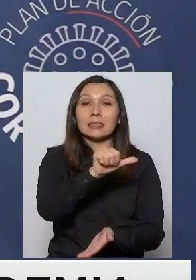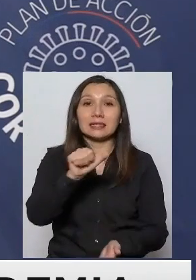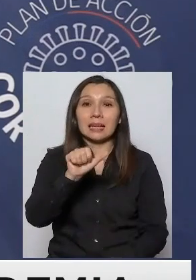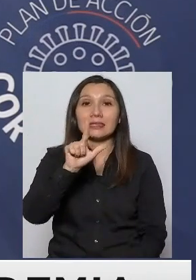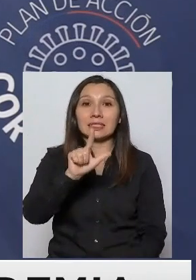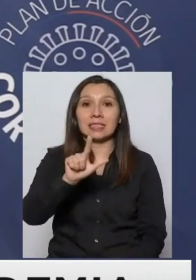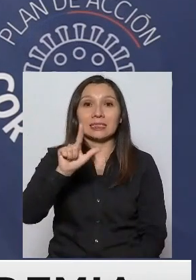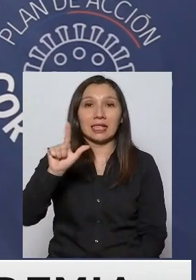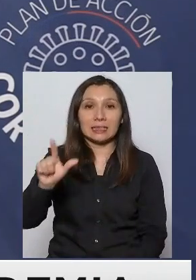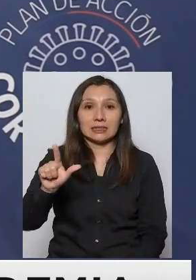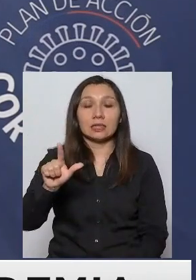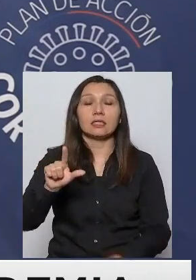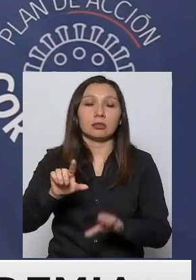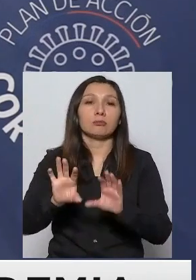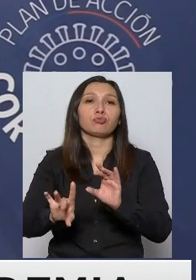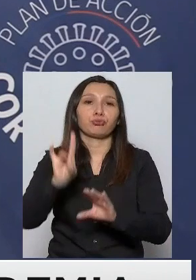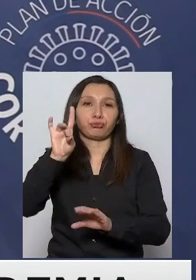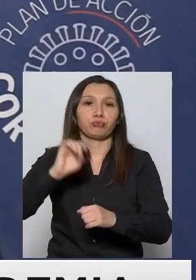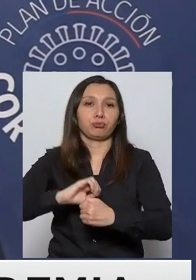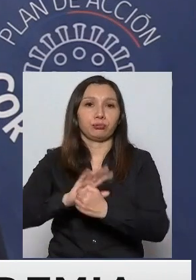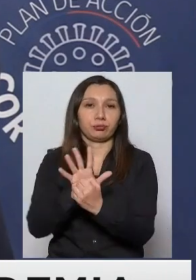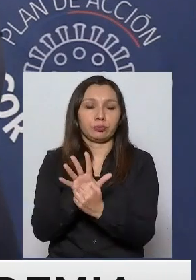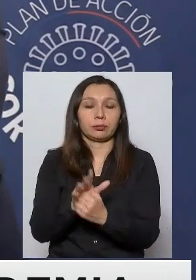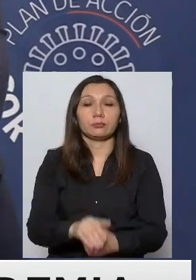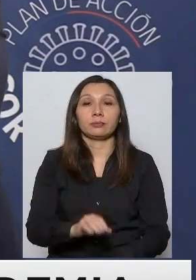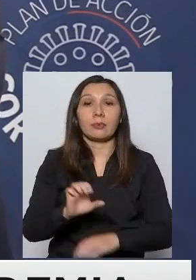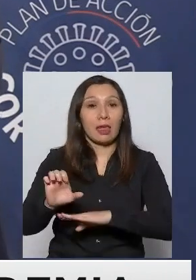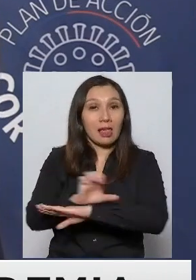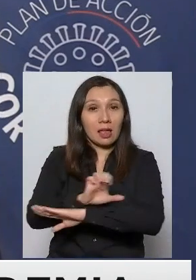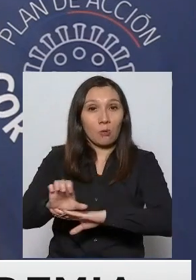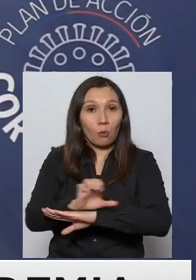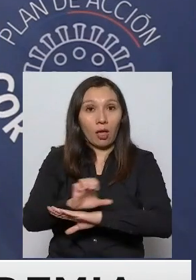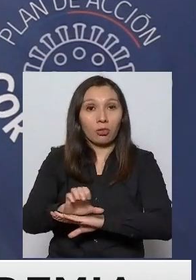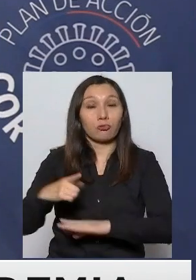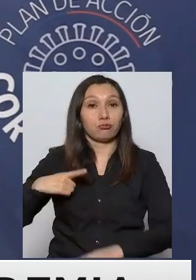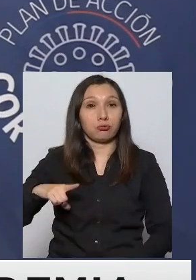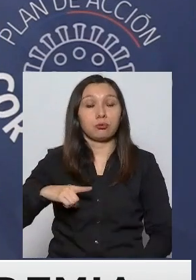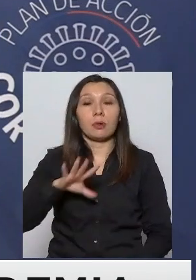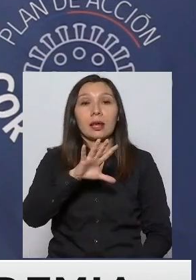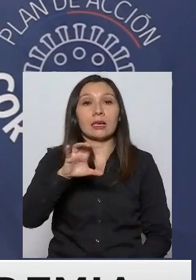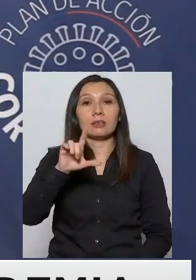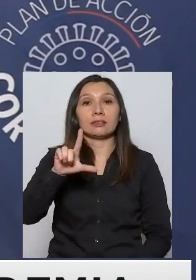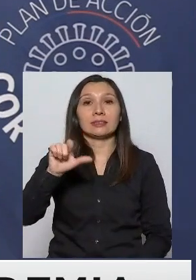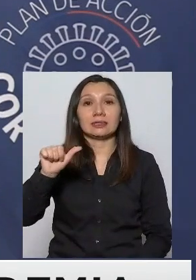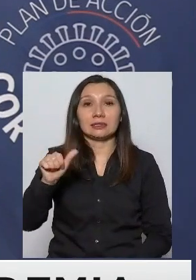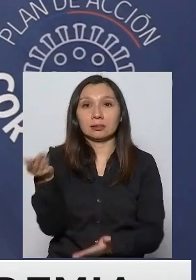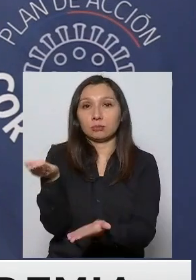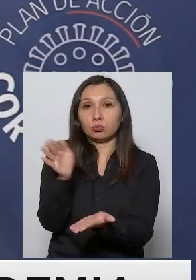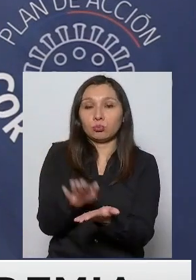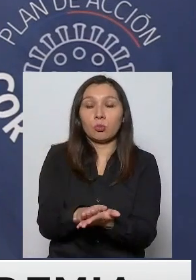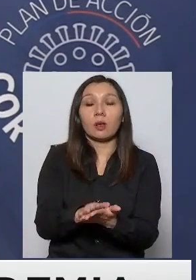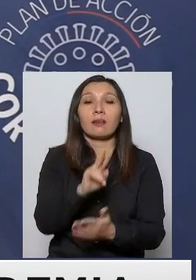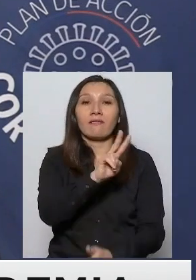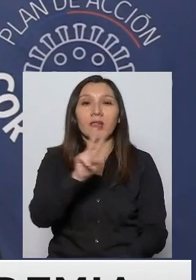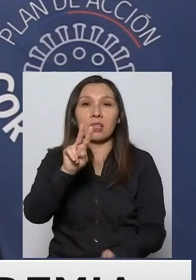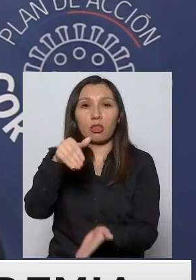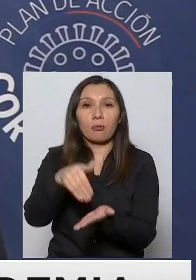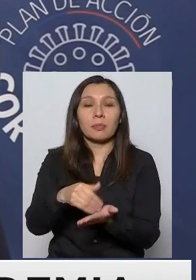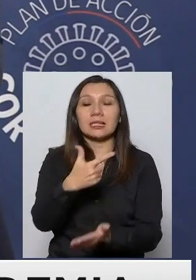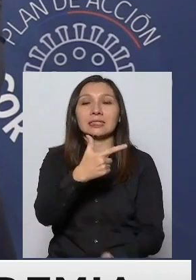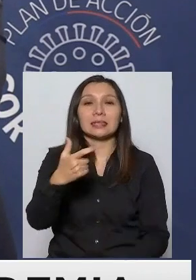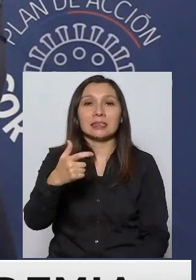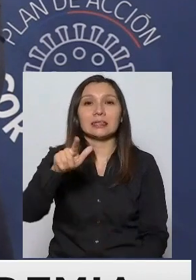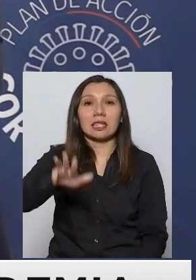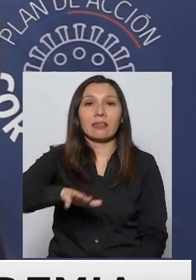677 confirmados 'ecuador 576 fallecidos y 22 mil